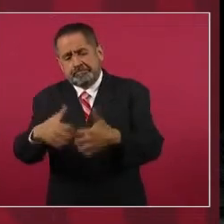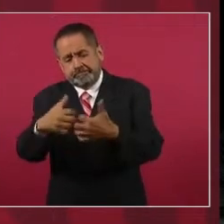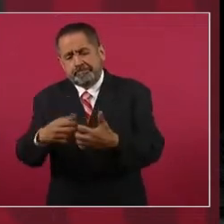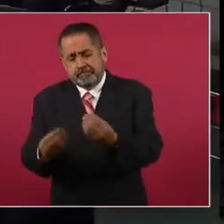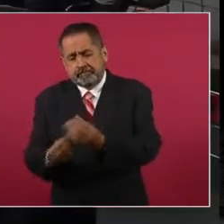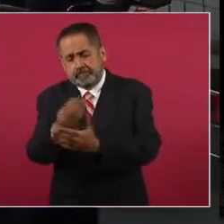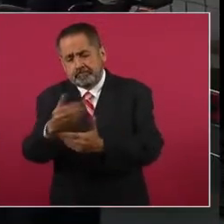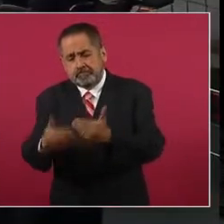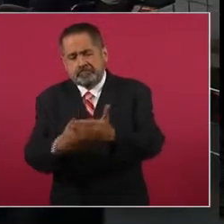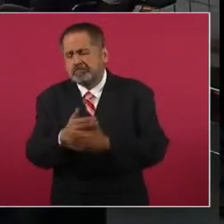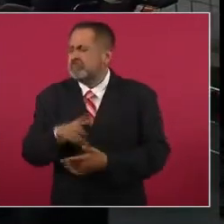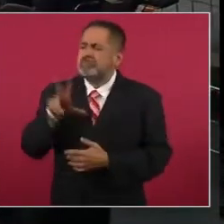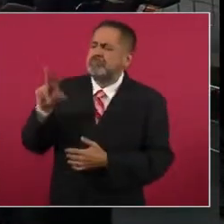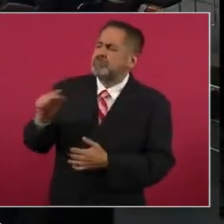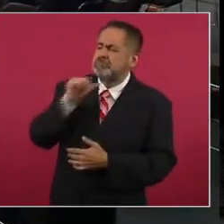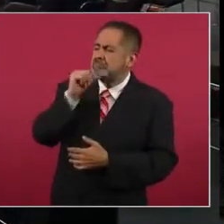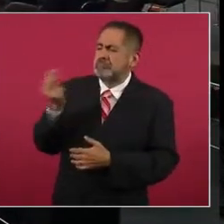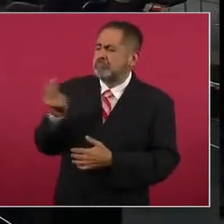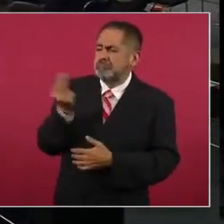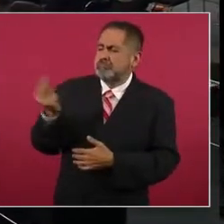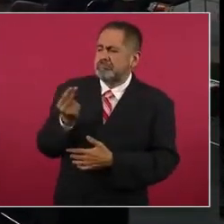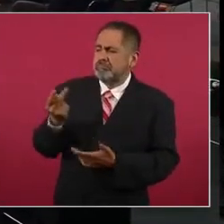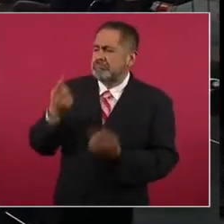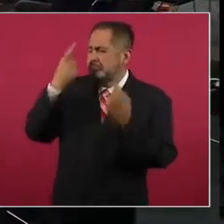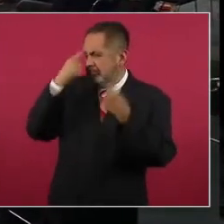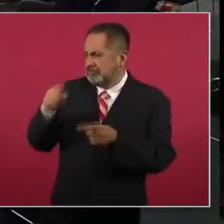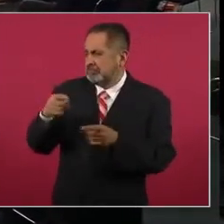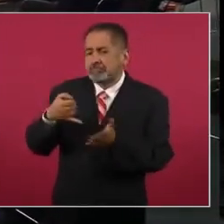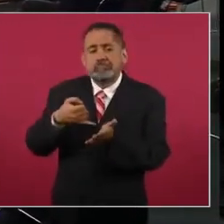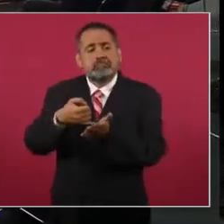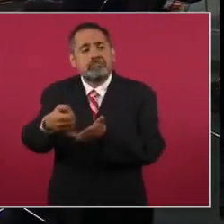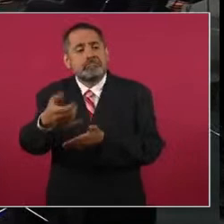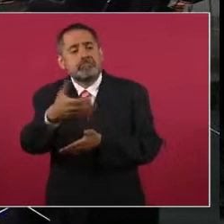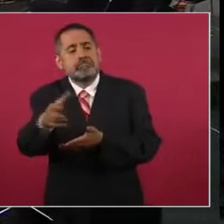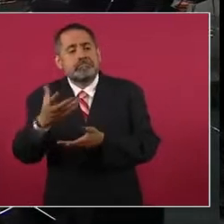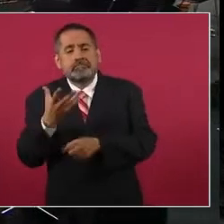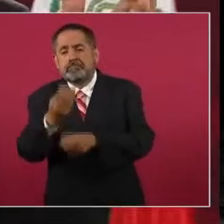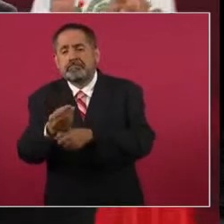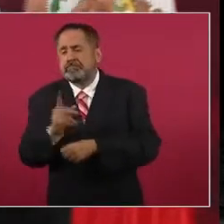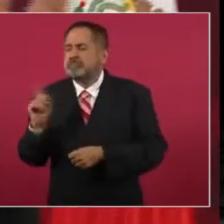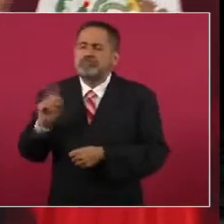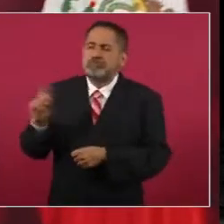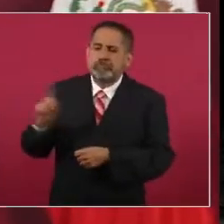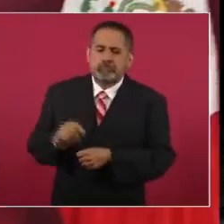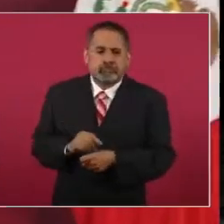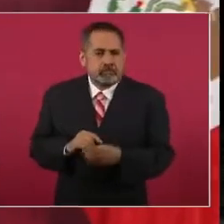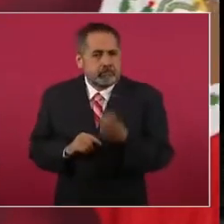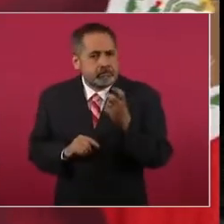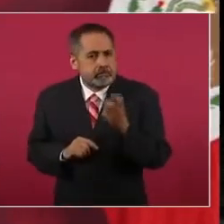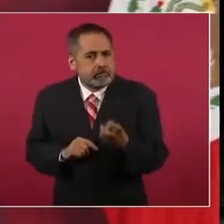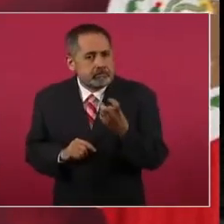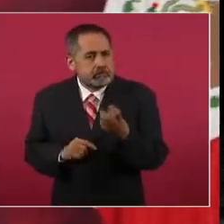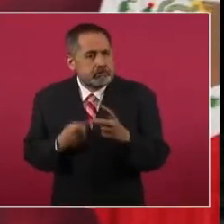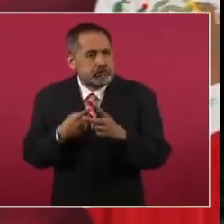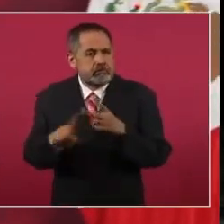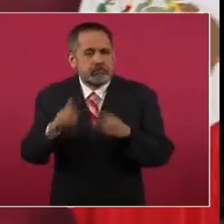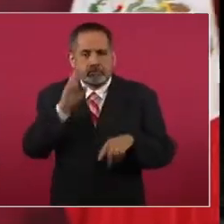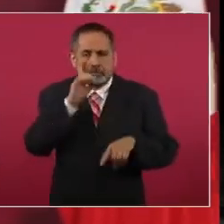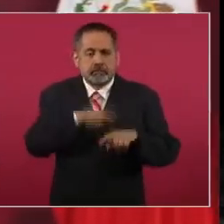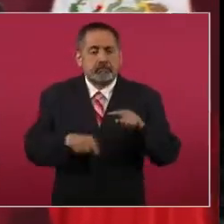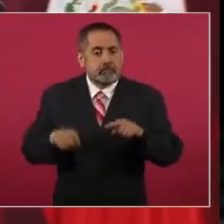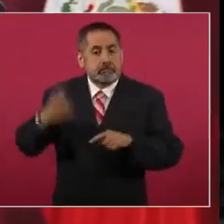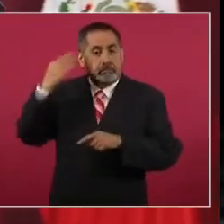para aumentar la producción agropecuaria ahí empezaron a desmantelar todos los apoyos al